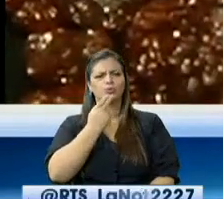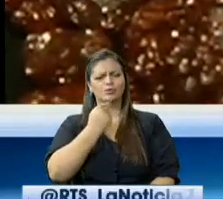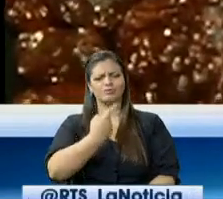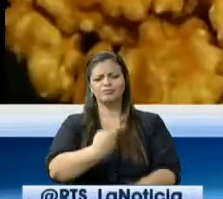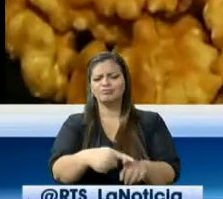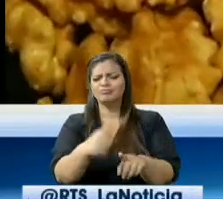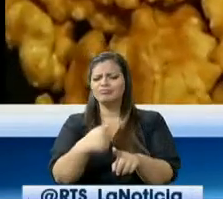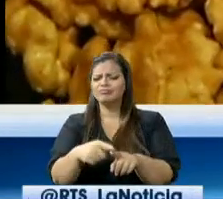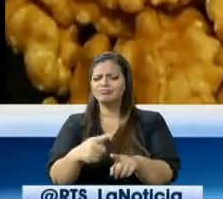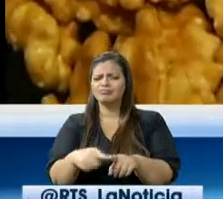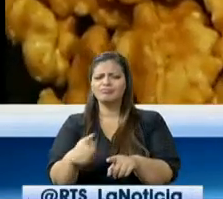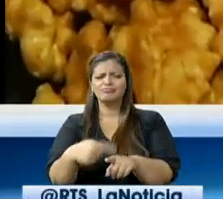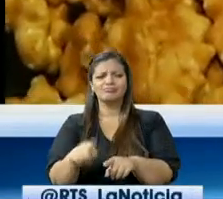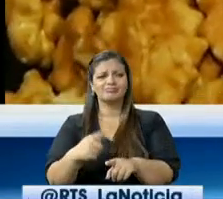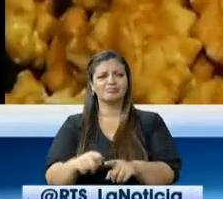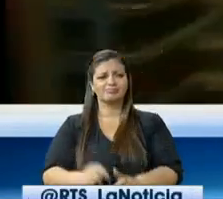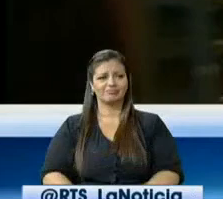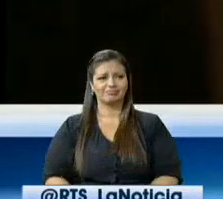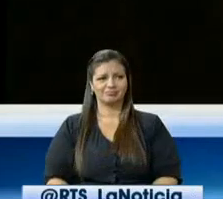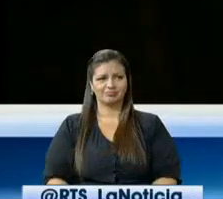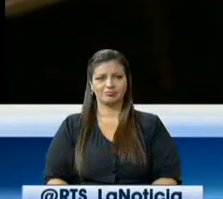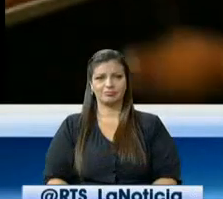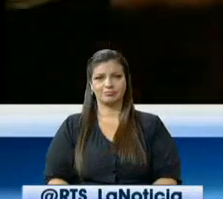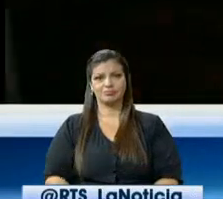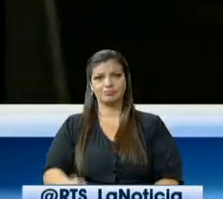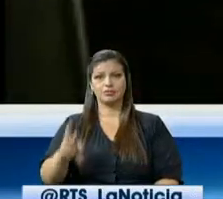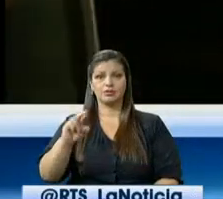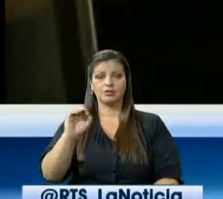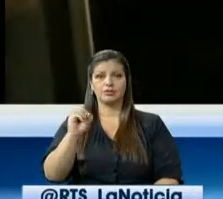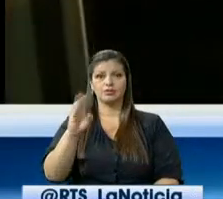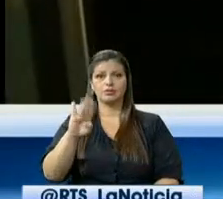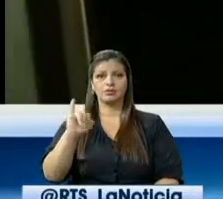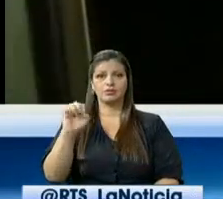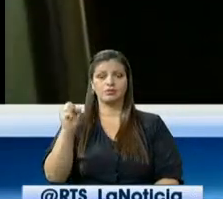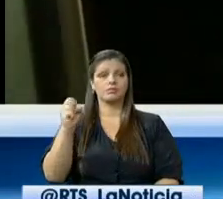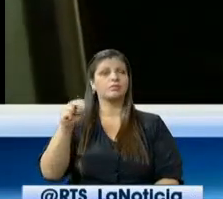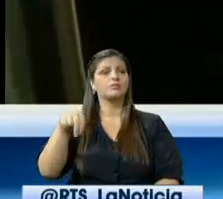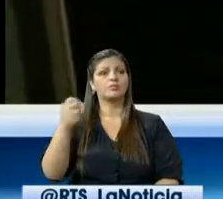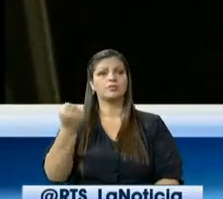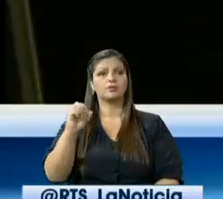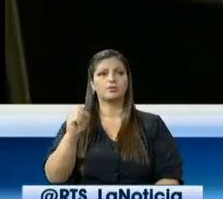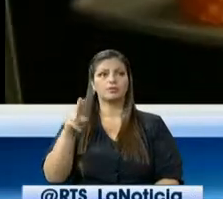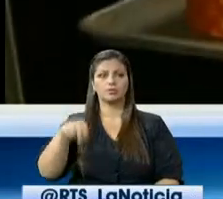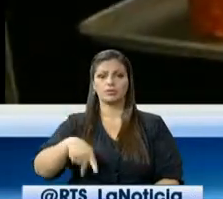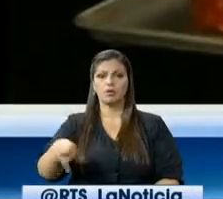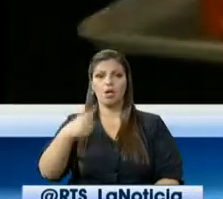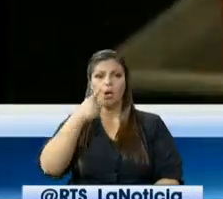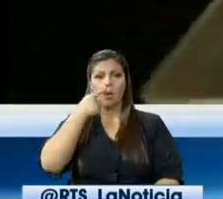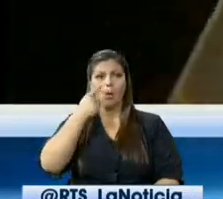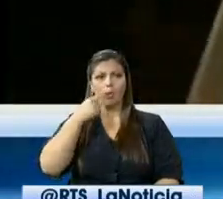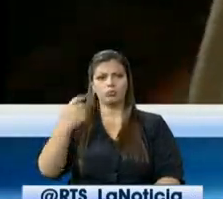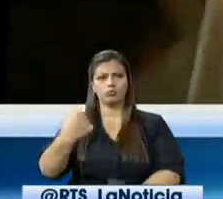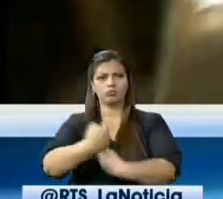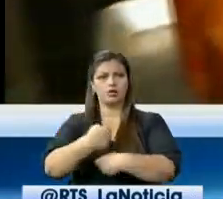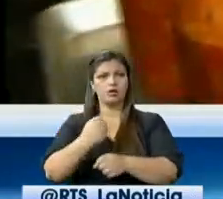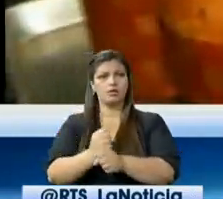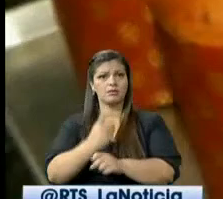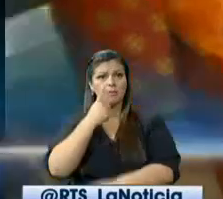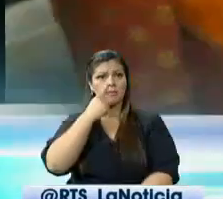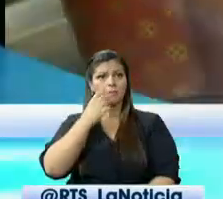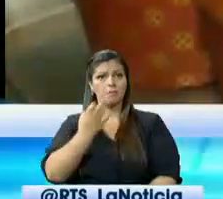o higos. Conversamos con Robinson Zamora, panificador cuyos clientes le demandan